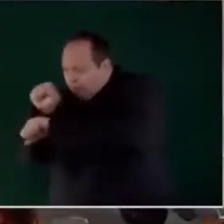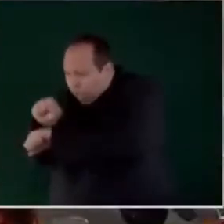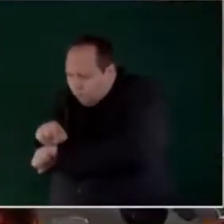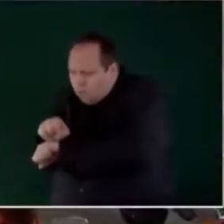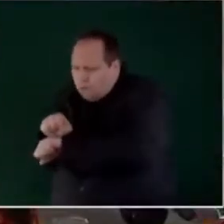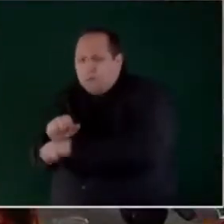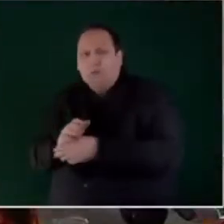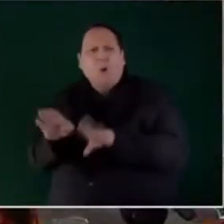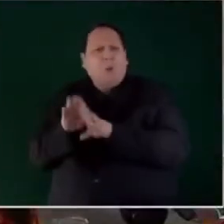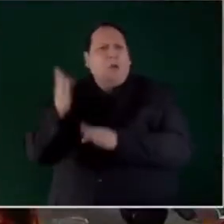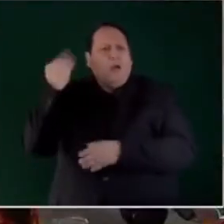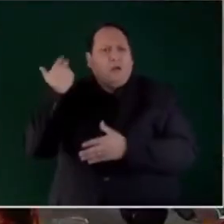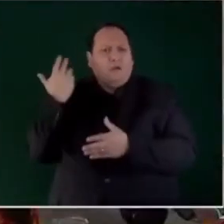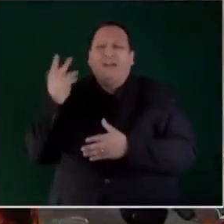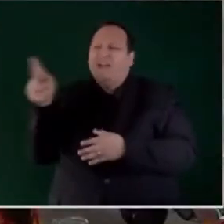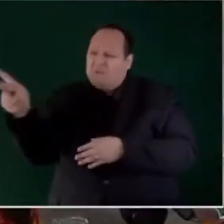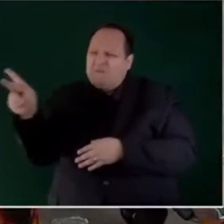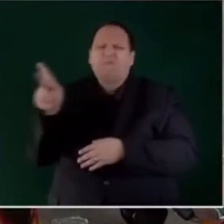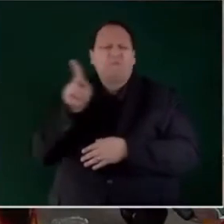Pues